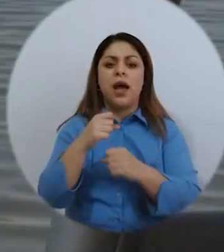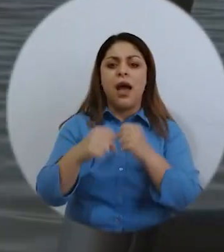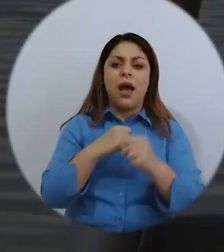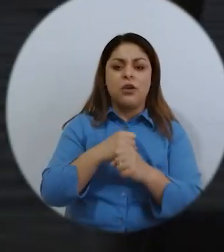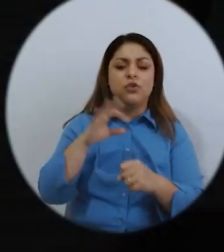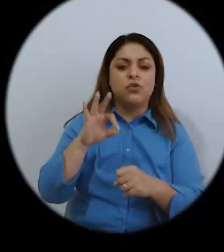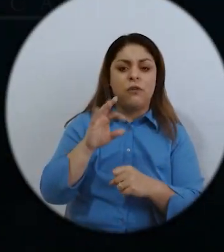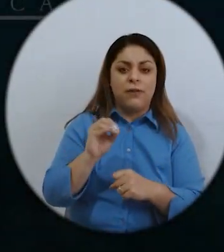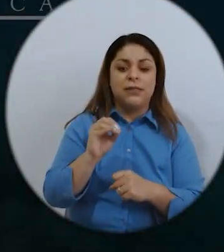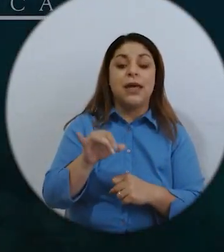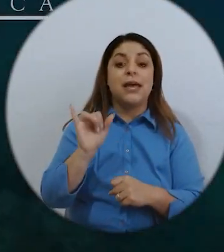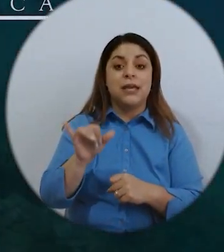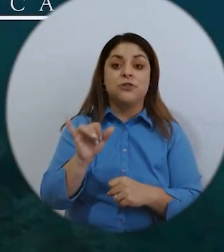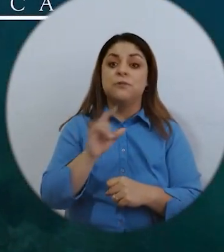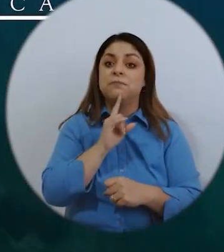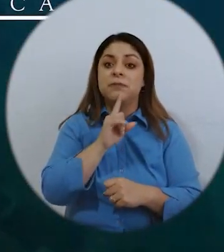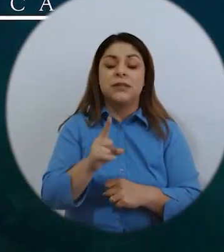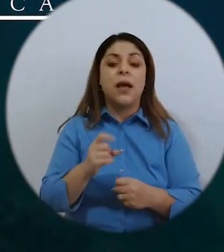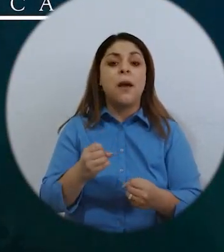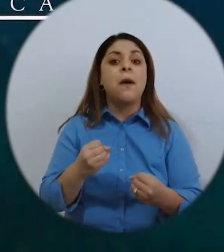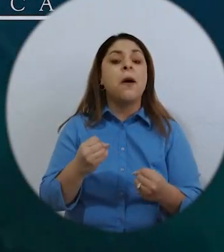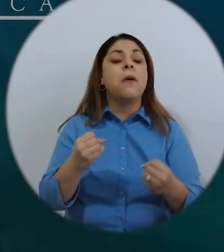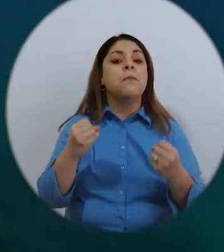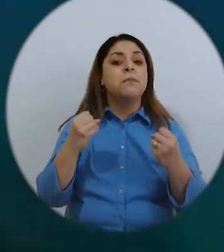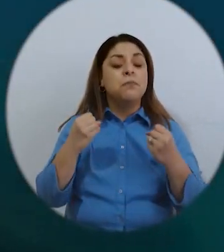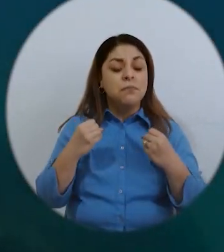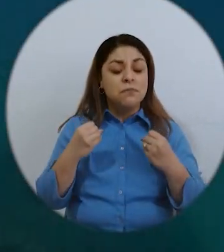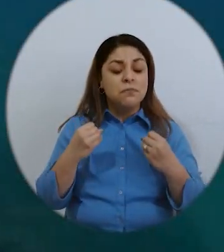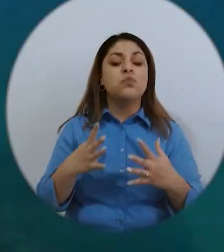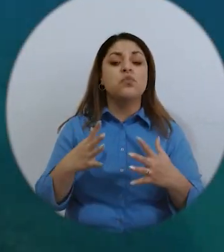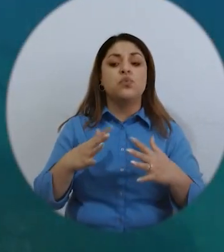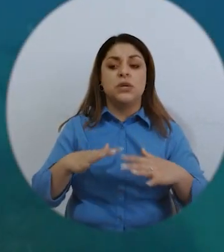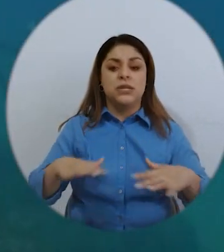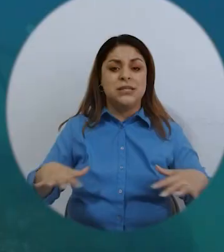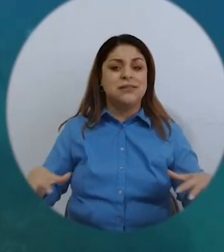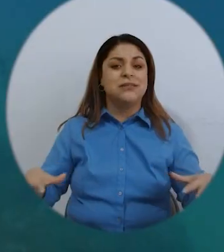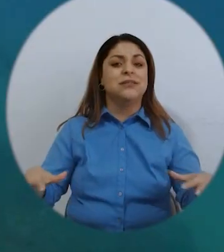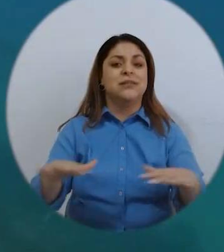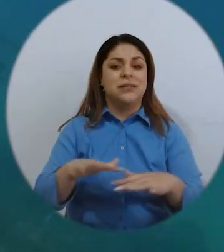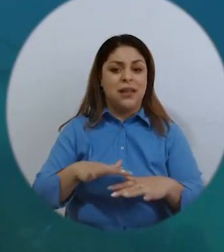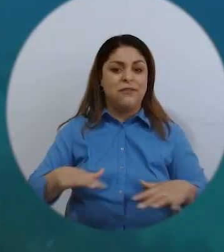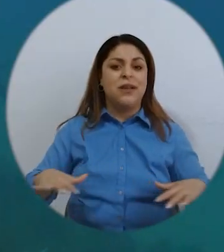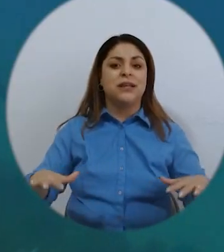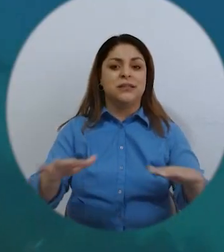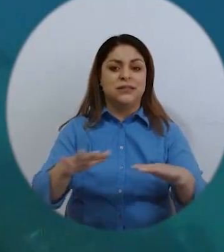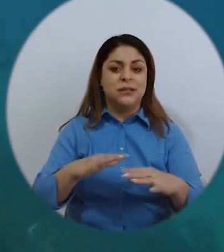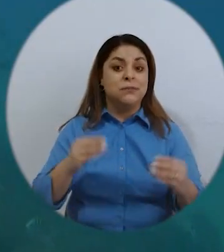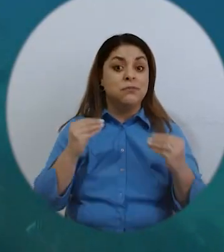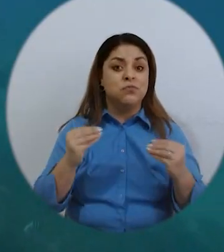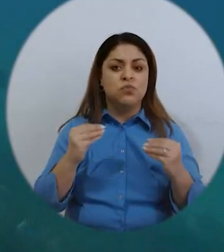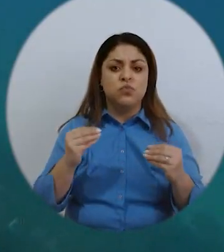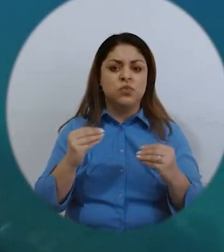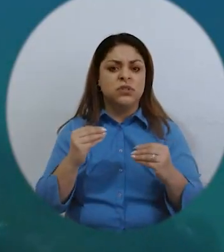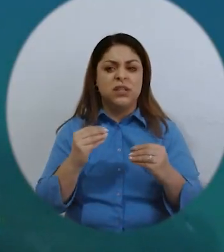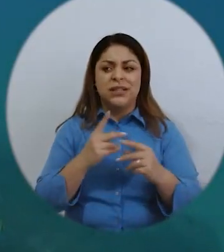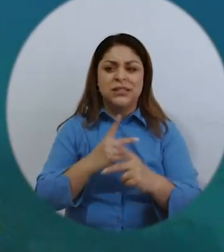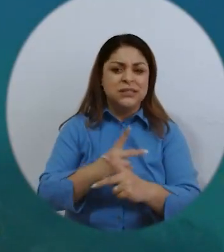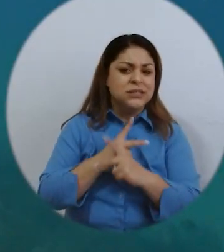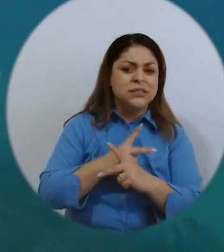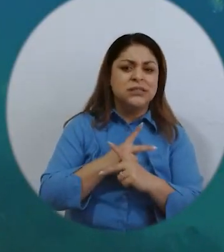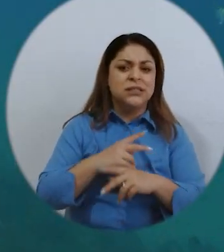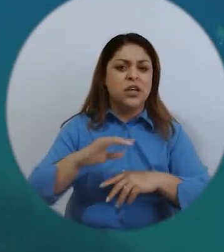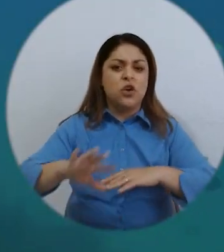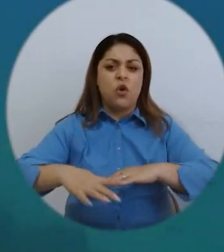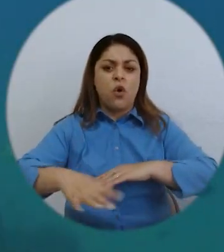los mediados de los 90, han sido muy terrestres, ¿verdad? Muy continentales, muy de la zona terrestre y con mucha desprotección de